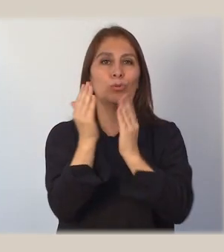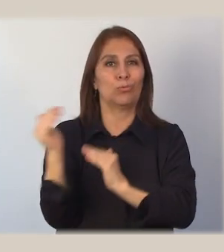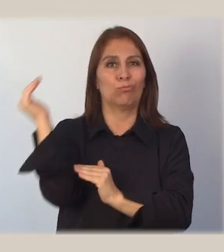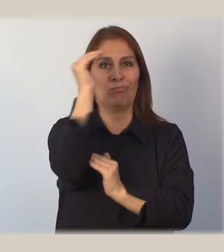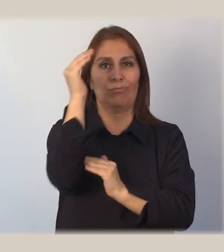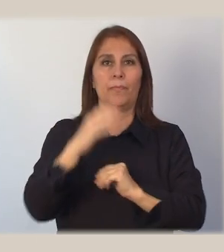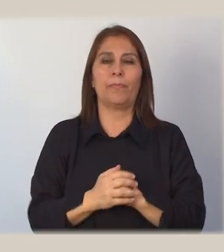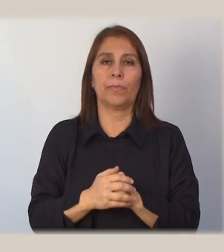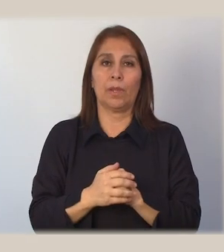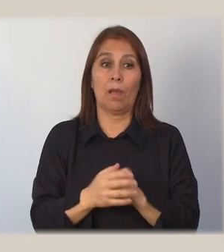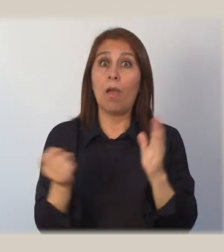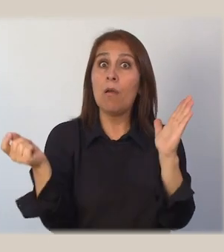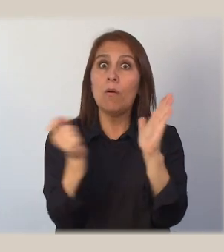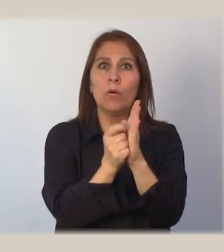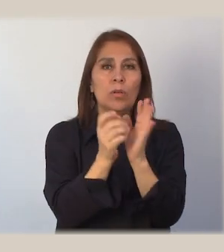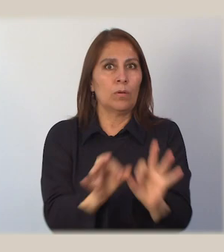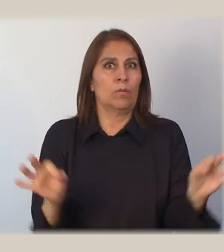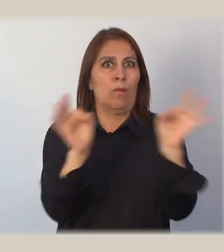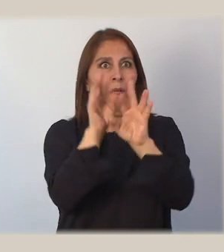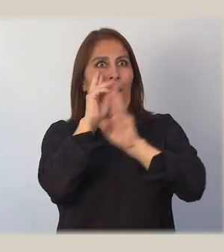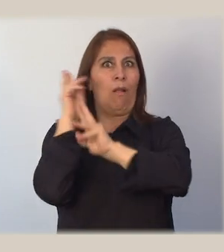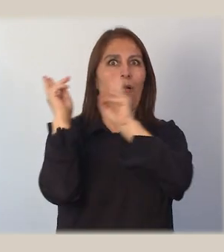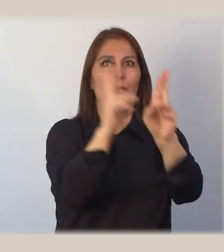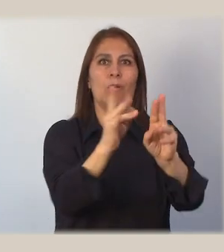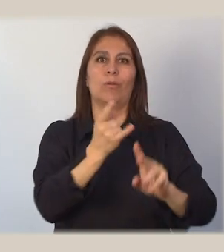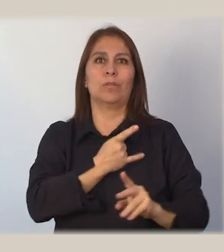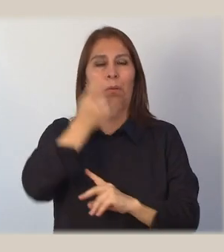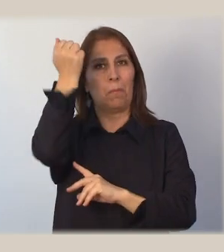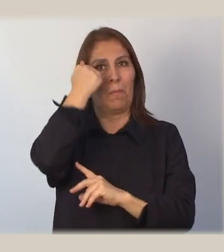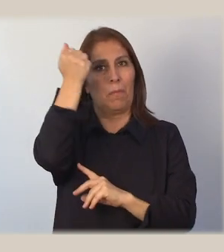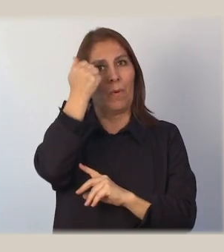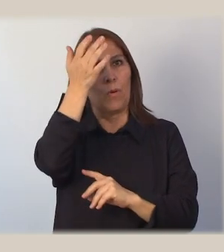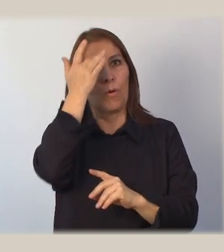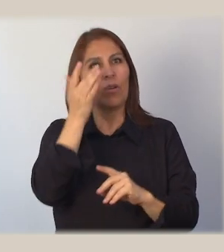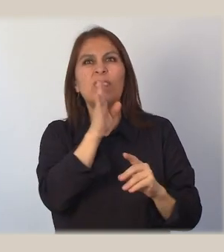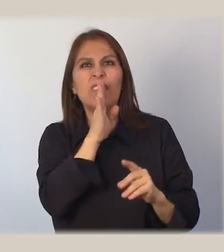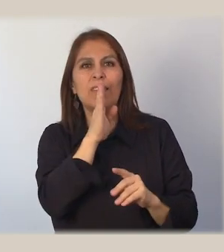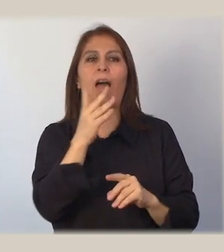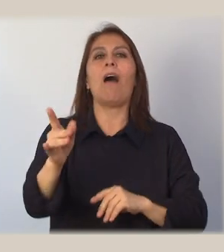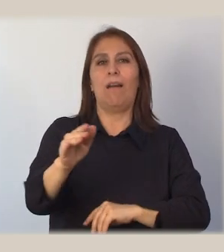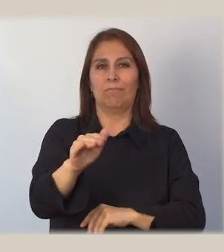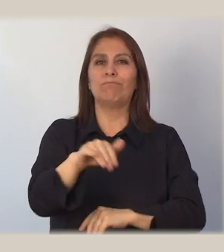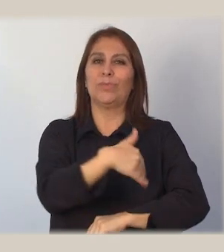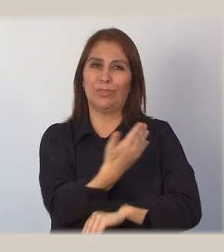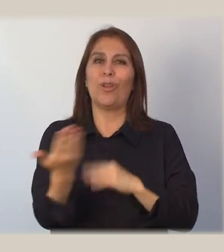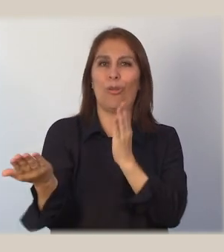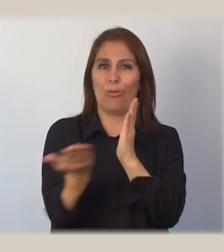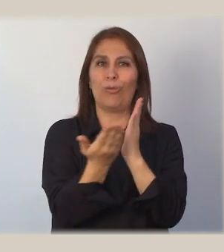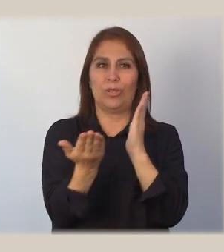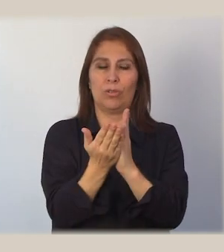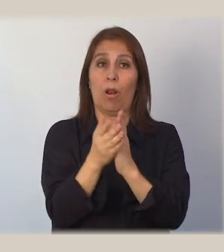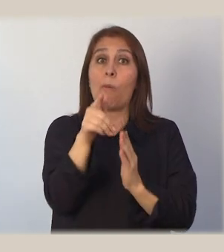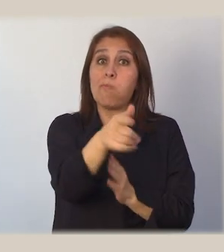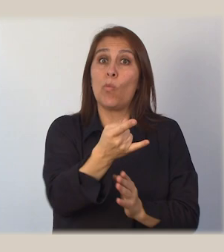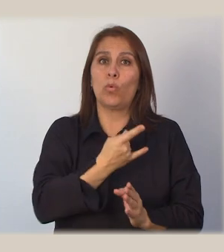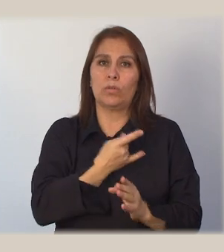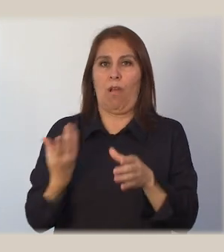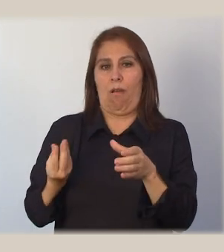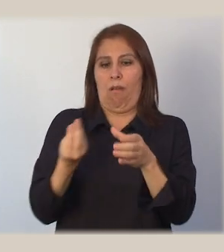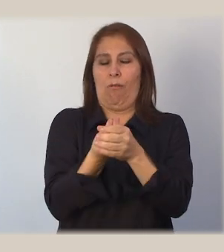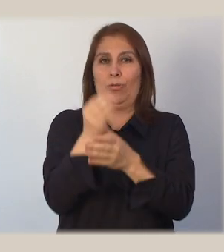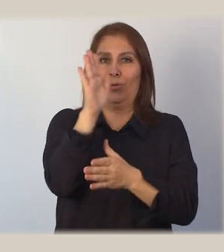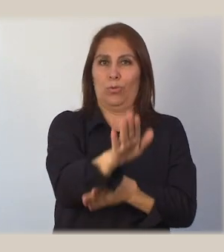educación superior. Aspecto que le otorgó el reconocimiento a la Universidad Pedagógica por parte del Ministerio de Educación Nacional como